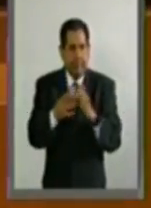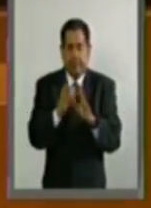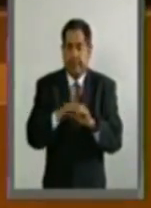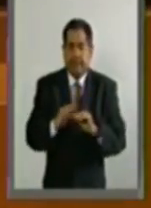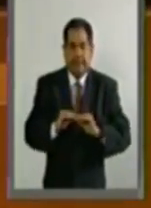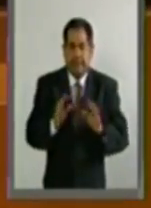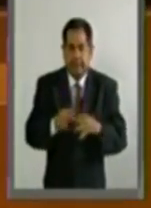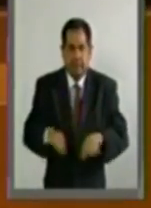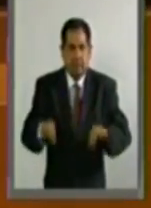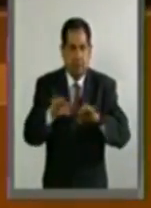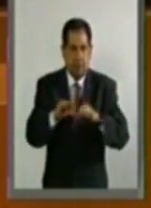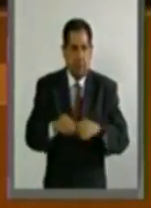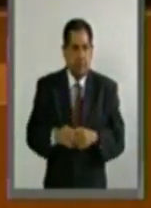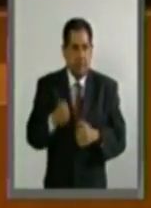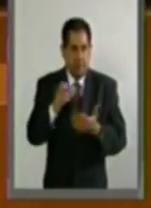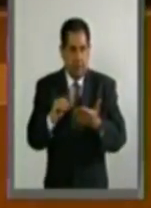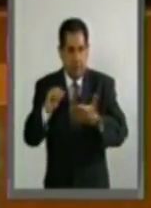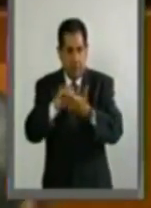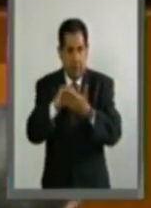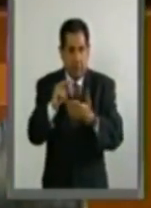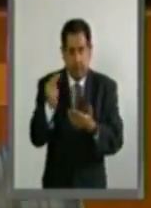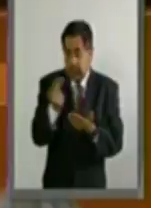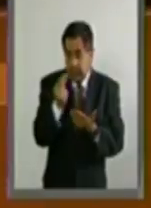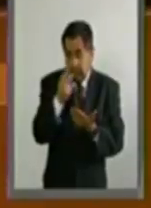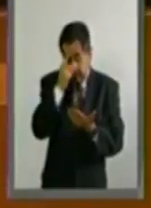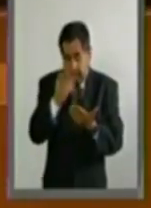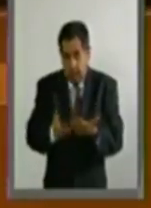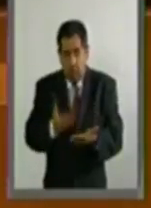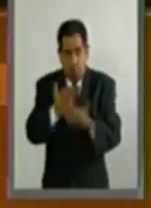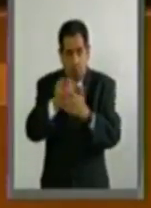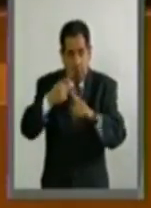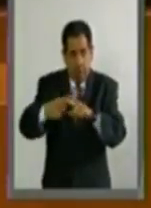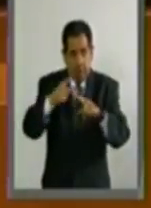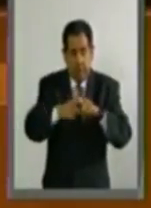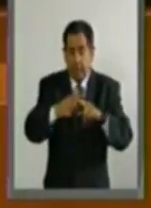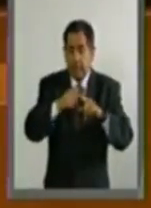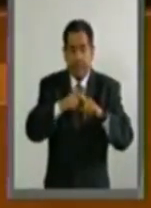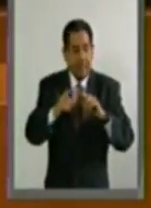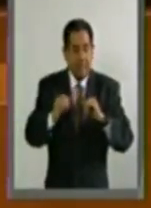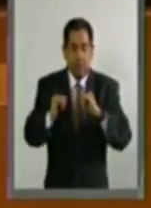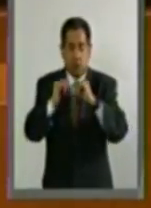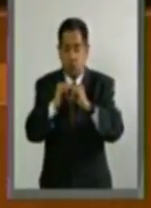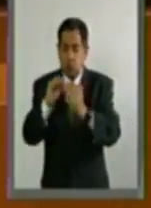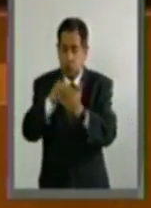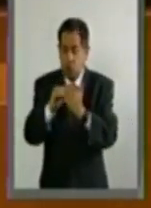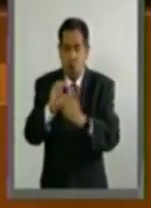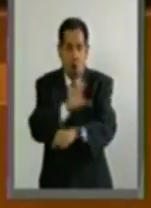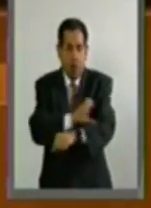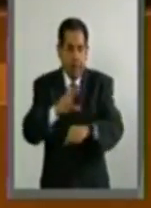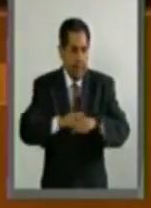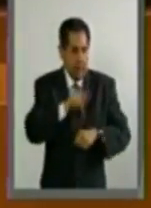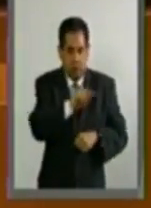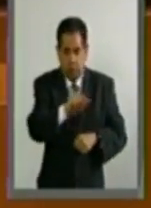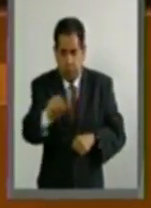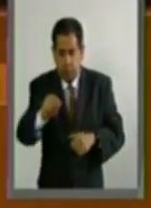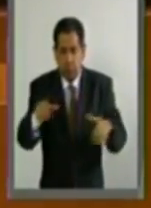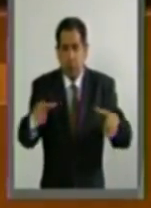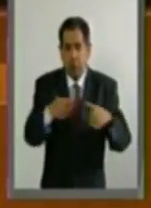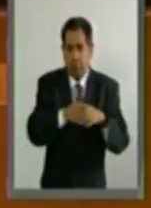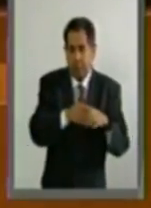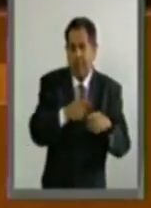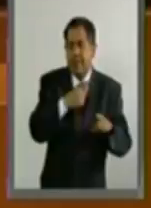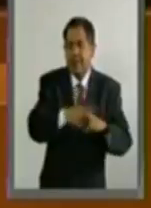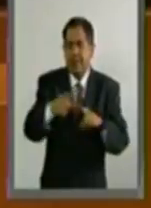claves. Establecen la necesidad de proponer los mecanismos institucionales y de coordinación entre los